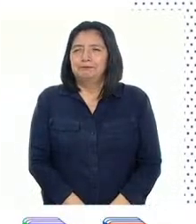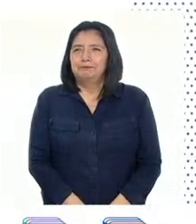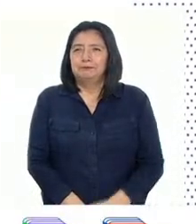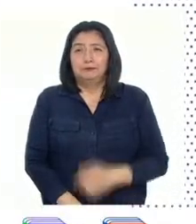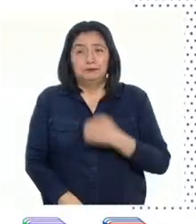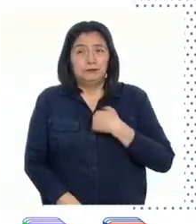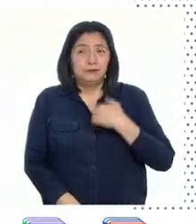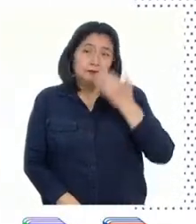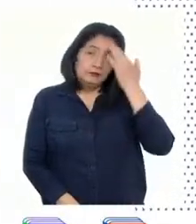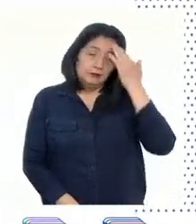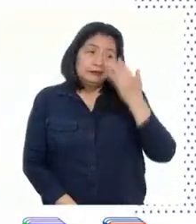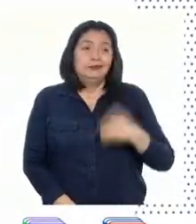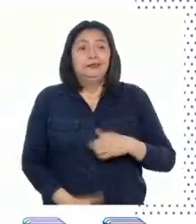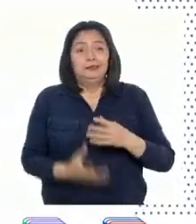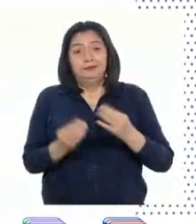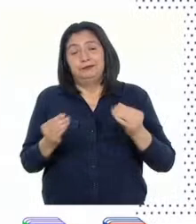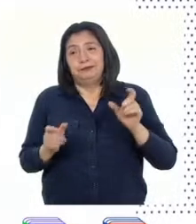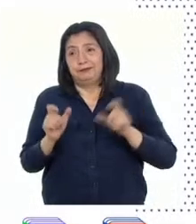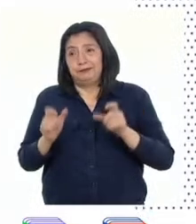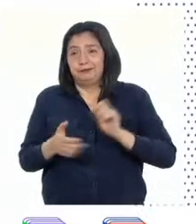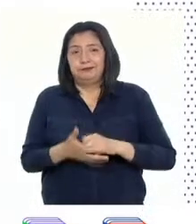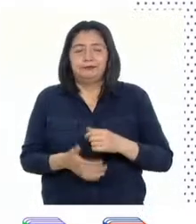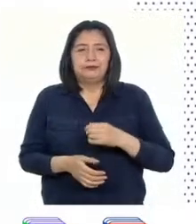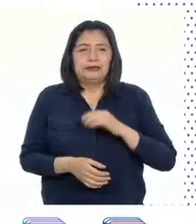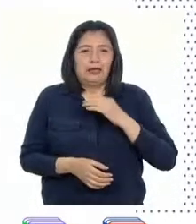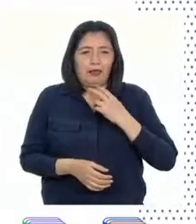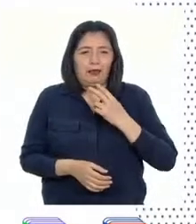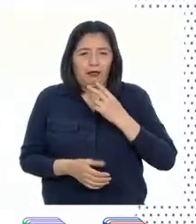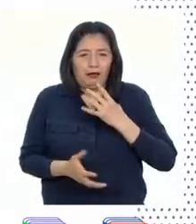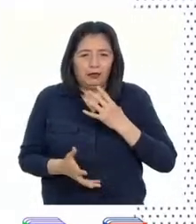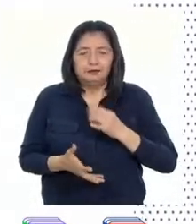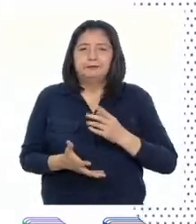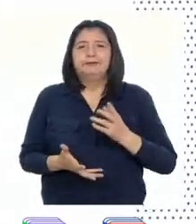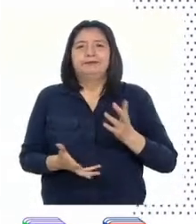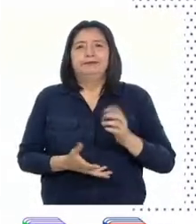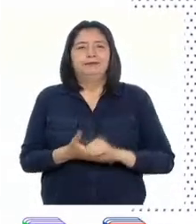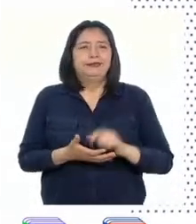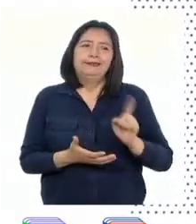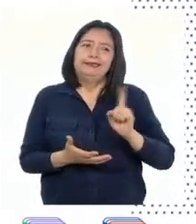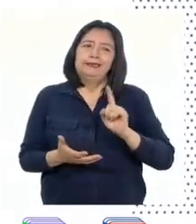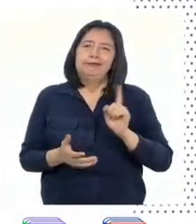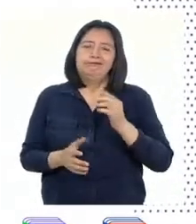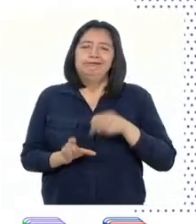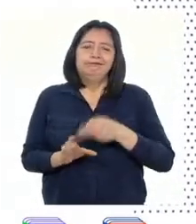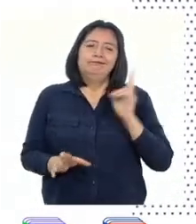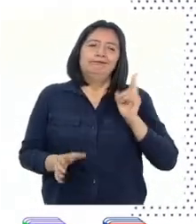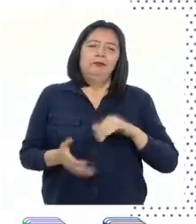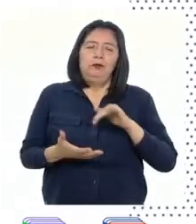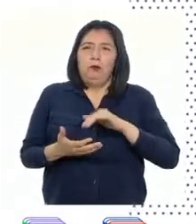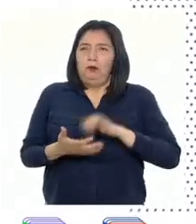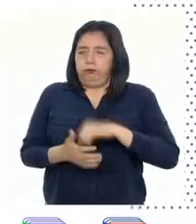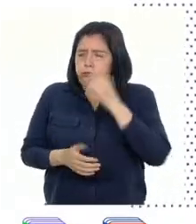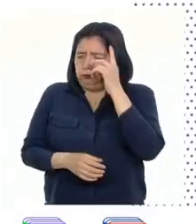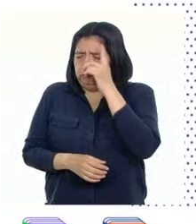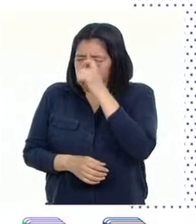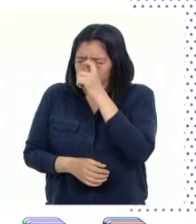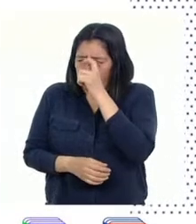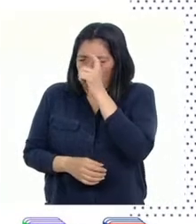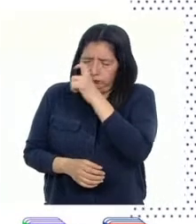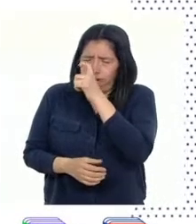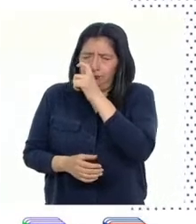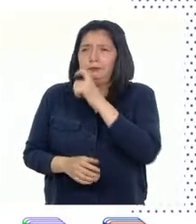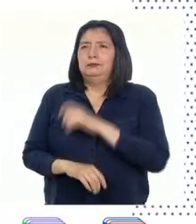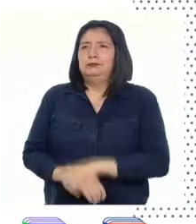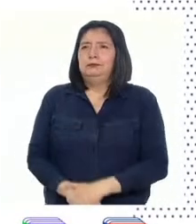Sé que lastimosamente hay varias personas con tartamudez que han dejado de estudiar justo por esta